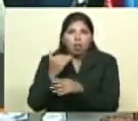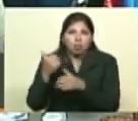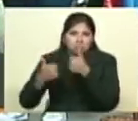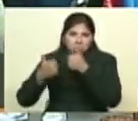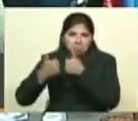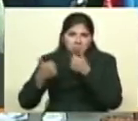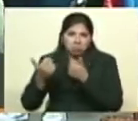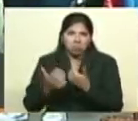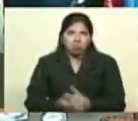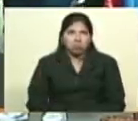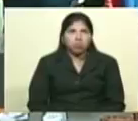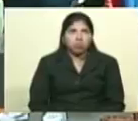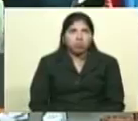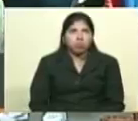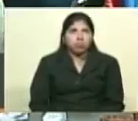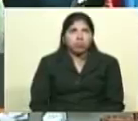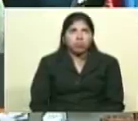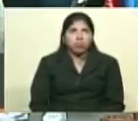popular.